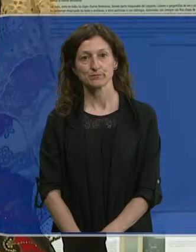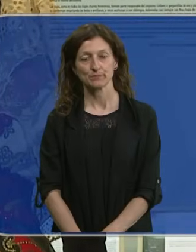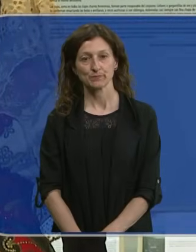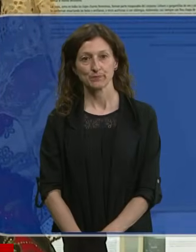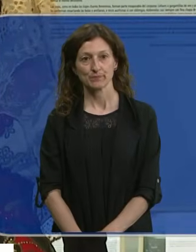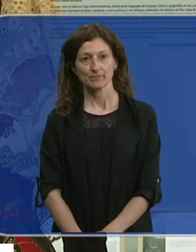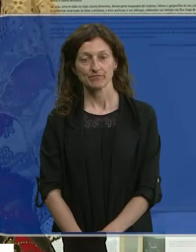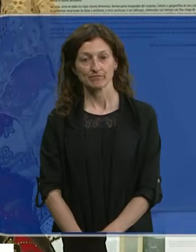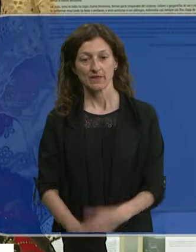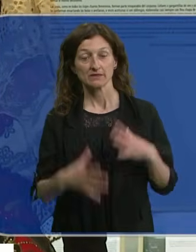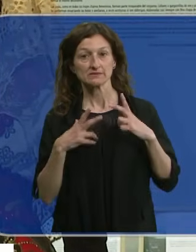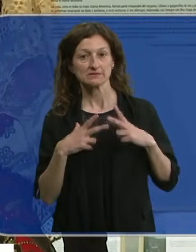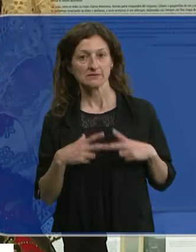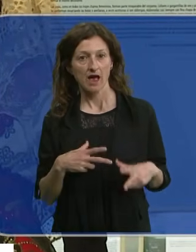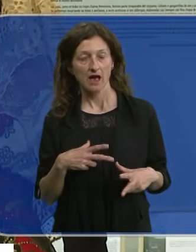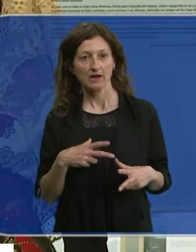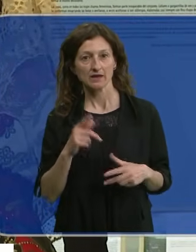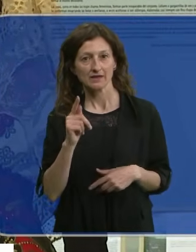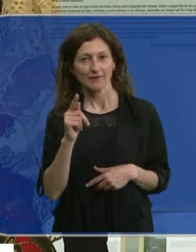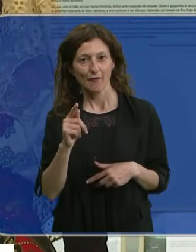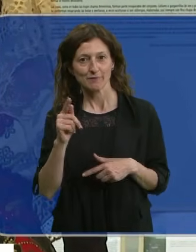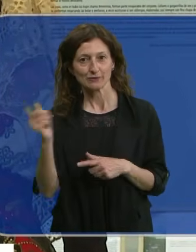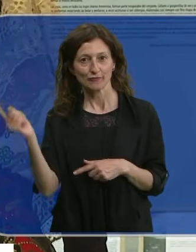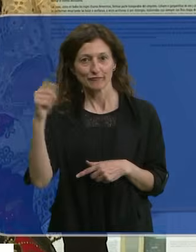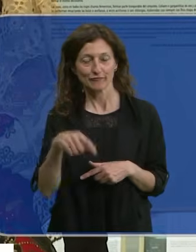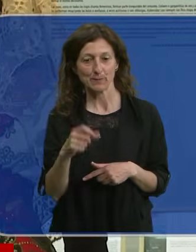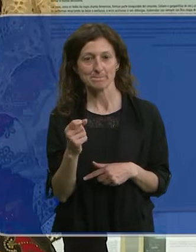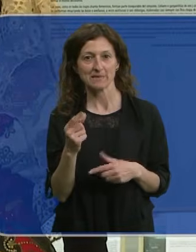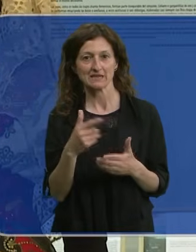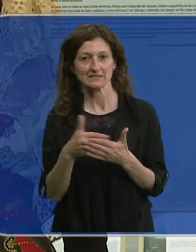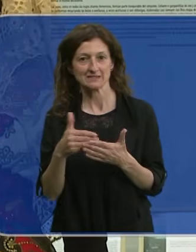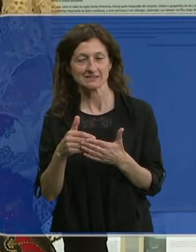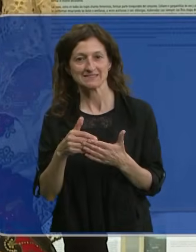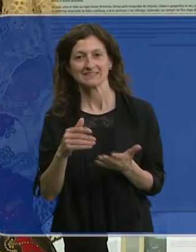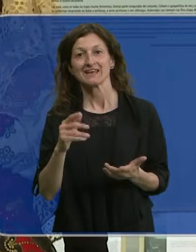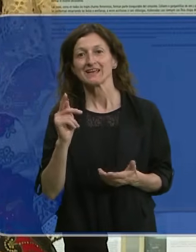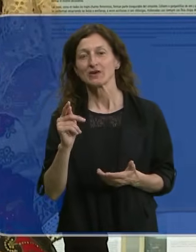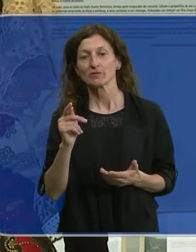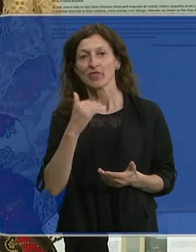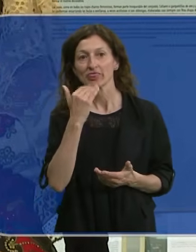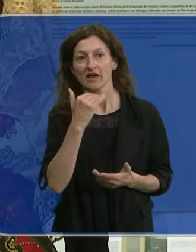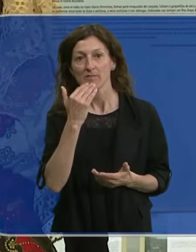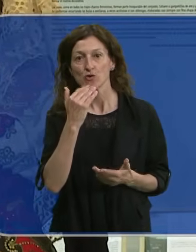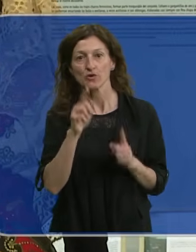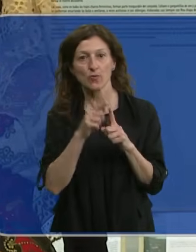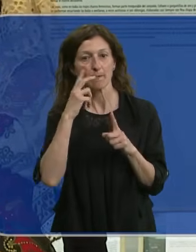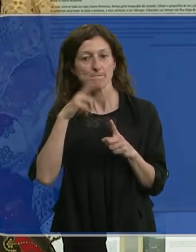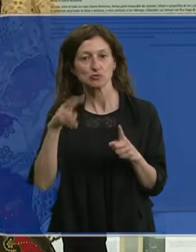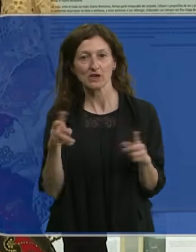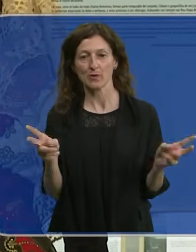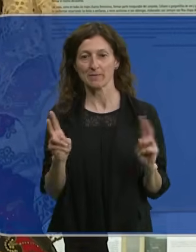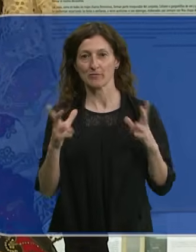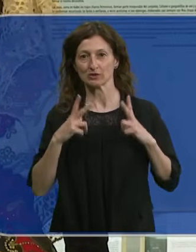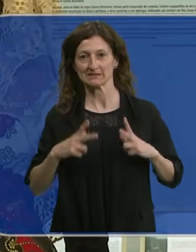viajado la mayoría bastantes kilómetros, algunos de ellos miles de kilómetros, para convertir a Zamora en un museo, ¿no?, vivo